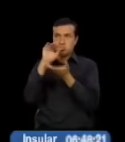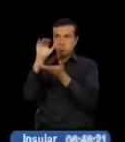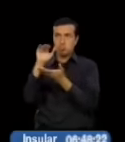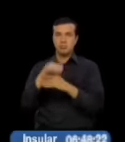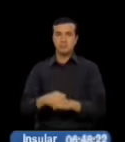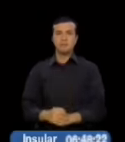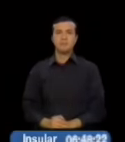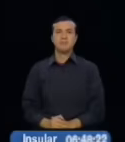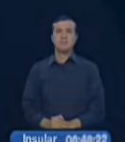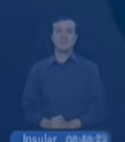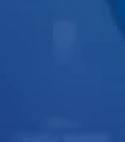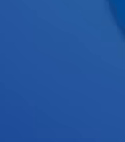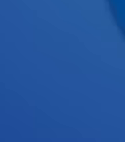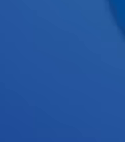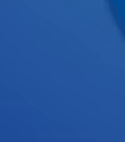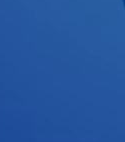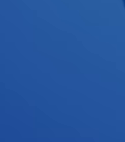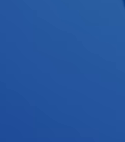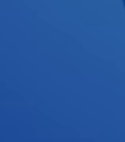Ecuador TV.